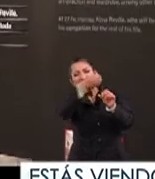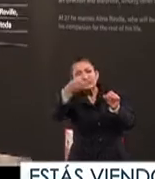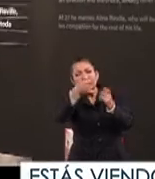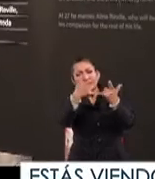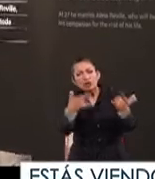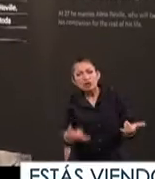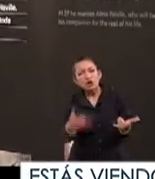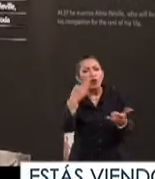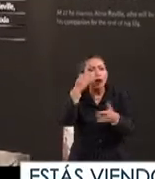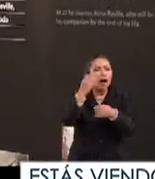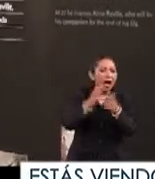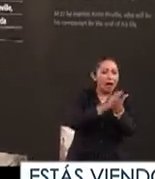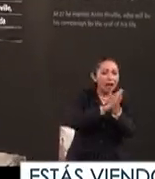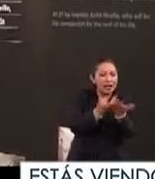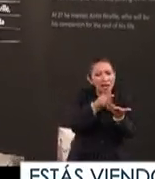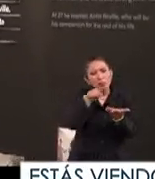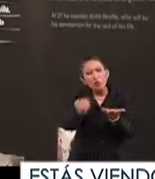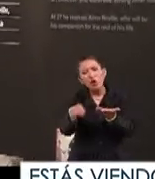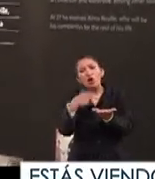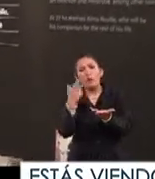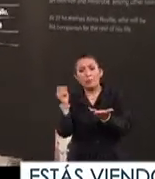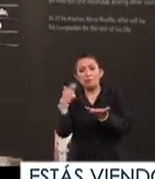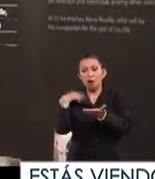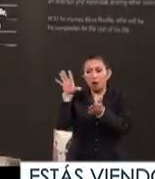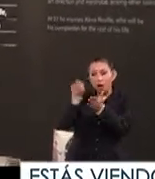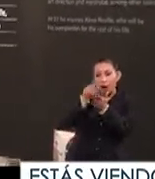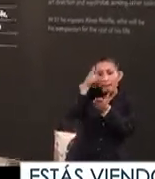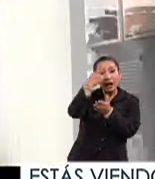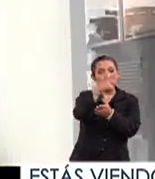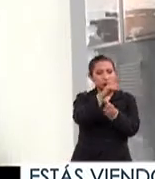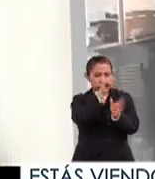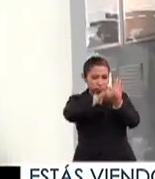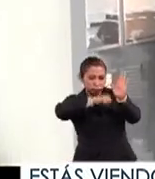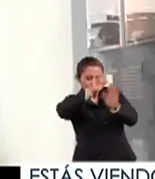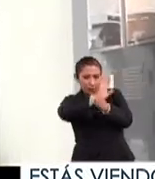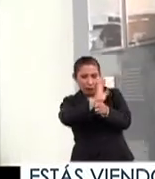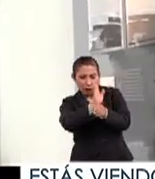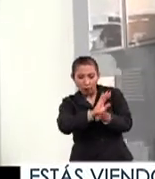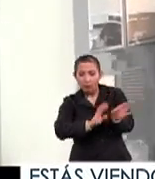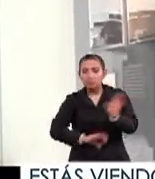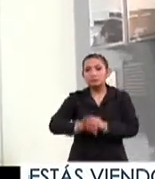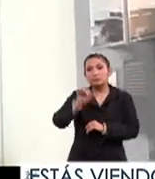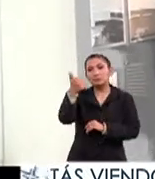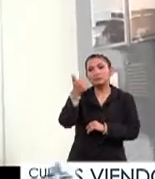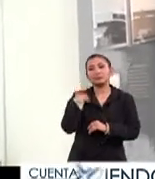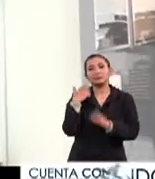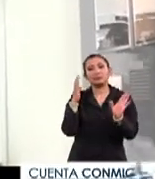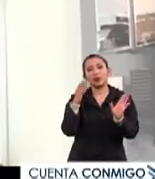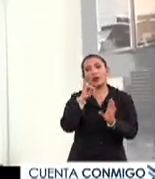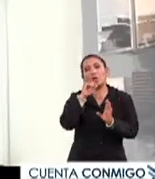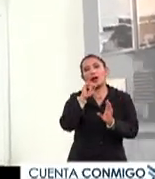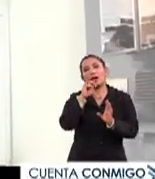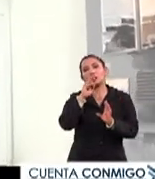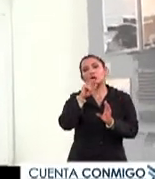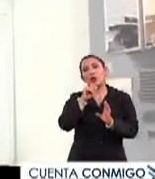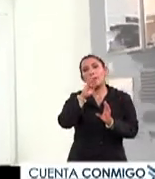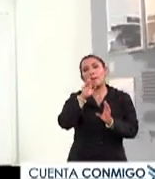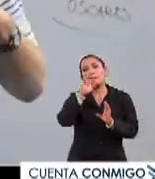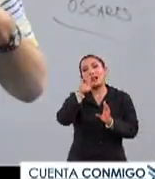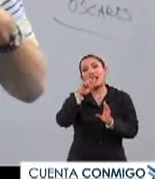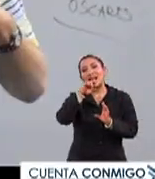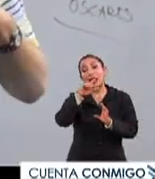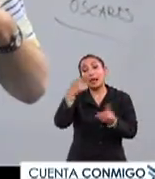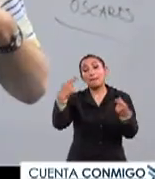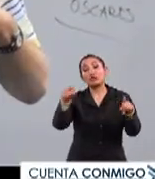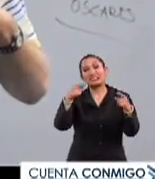lo que hay detrás de la obra literaria en la que él se basó para hacer sus películas. También vamos a tener al maravilloso Juan Arturo Brennan hablando